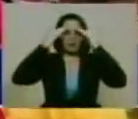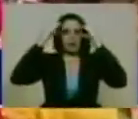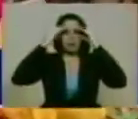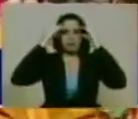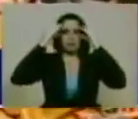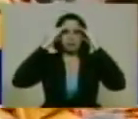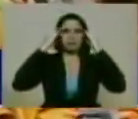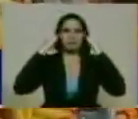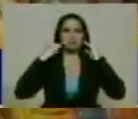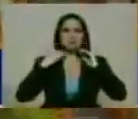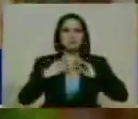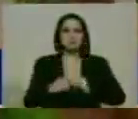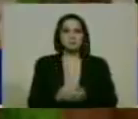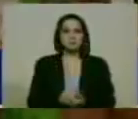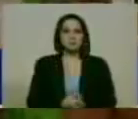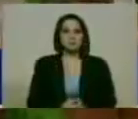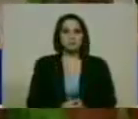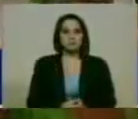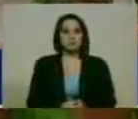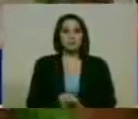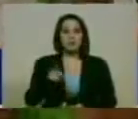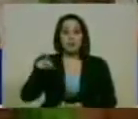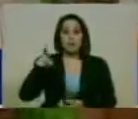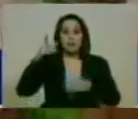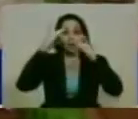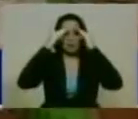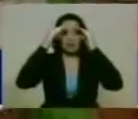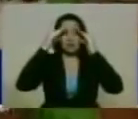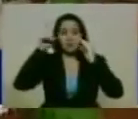Delcy es de los pueblos indígenas de Caracas,